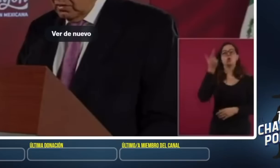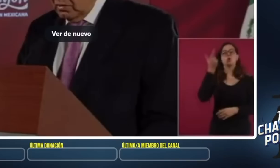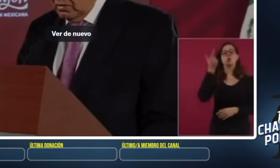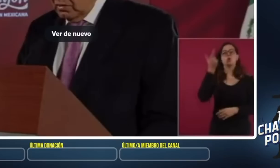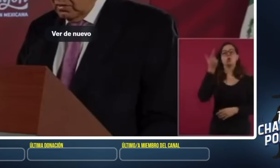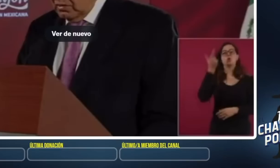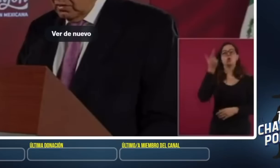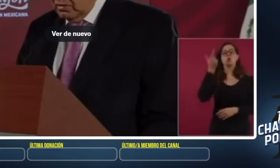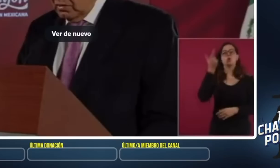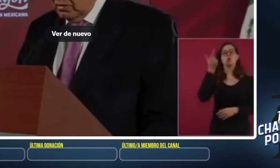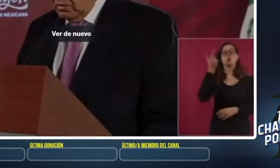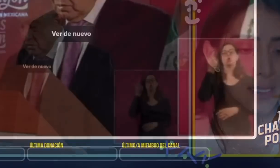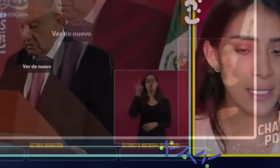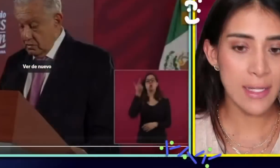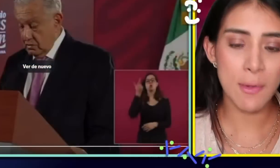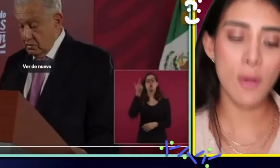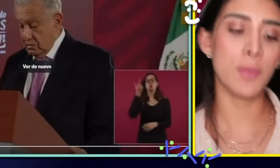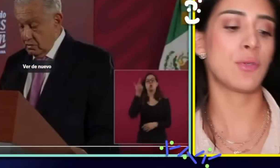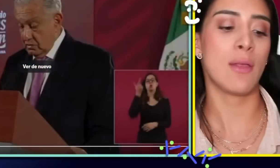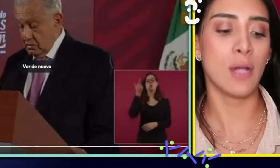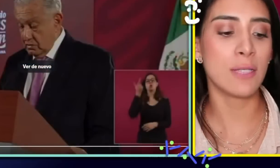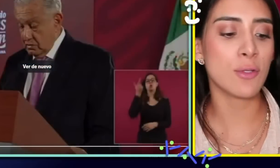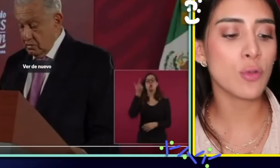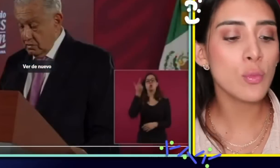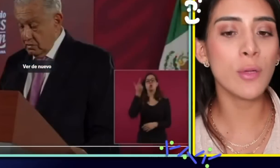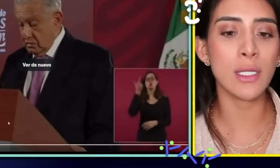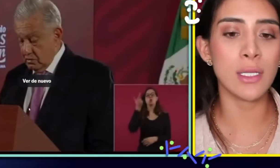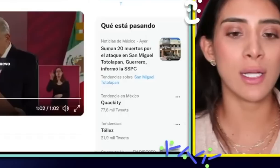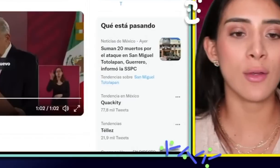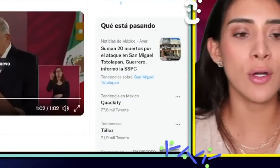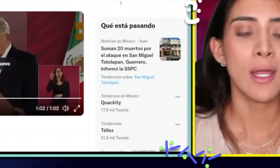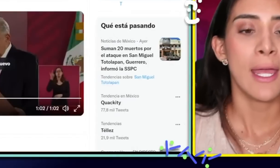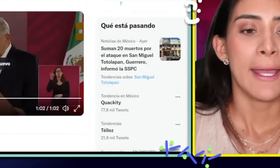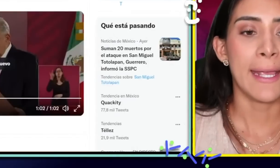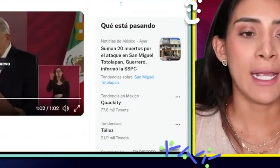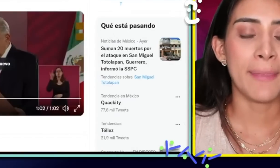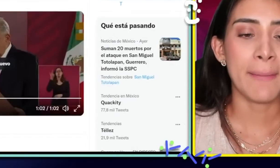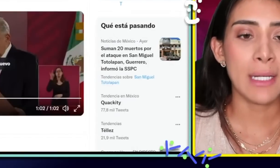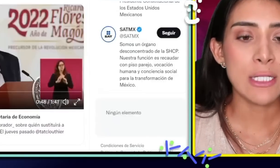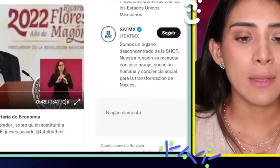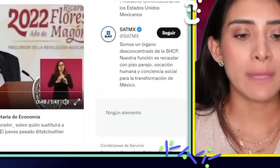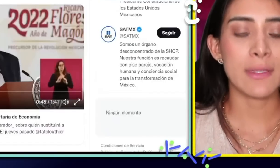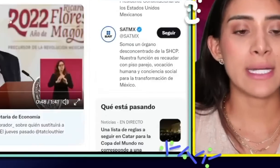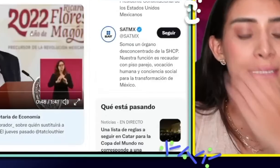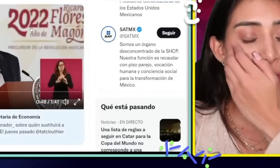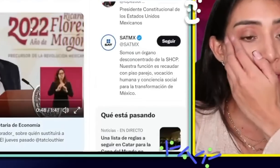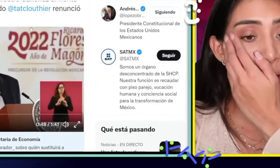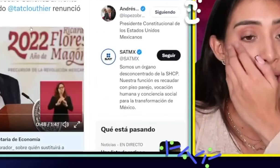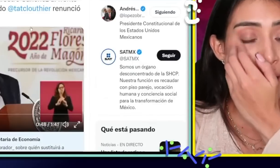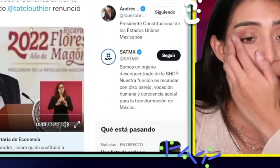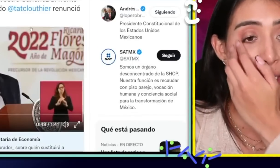Bueno, pues esta es la declaración por parte del presidente Andrés Manuel López Obrador. Esto es un muy buen indicador. También esto va a beneficiar